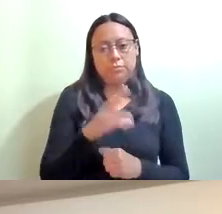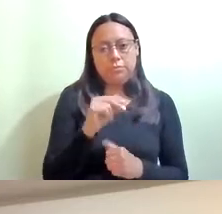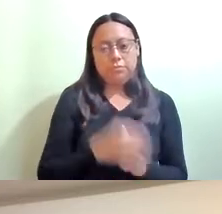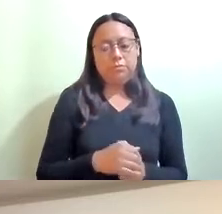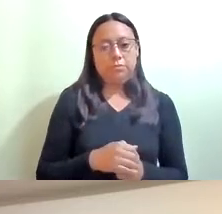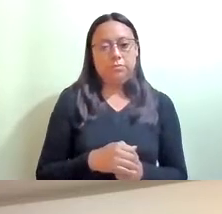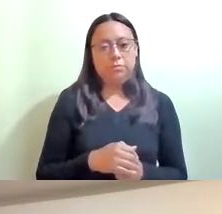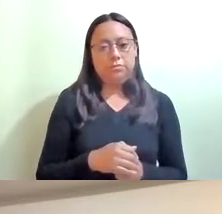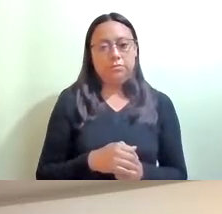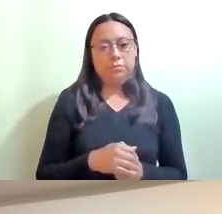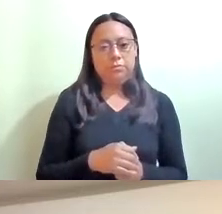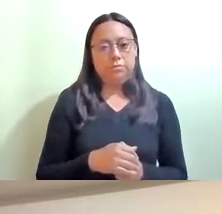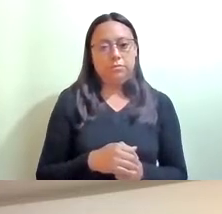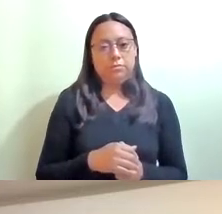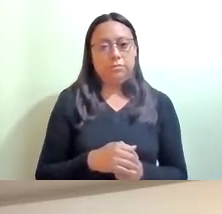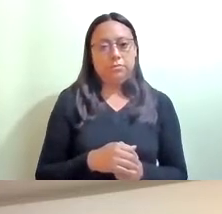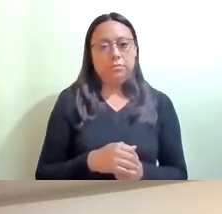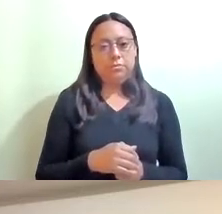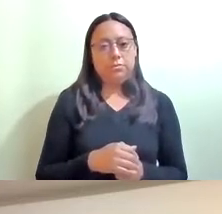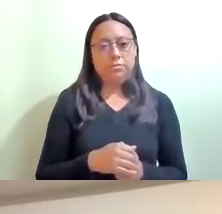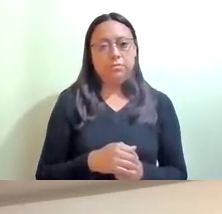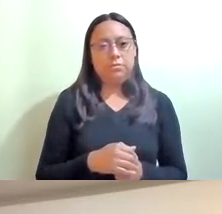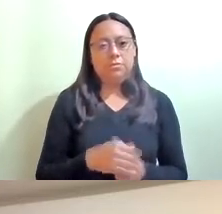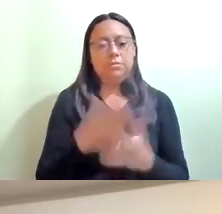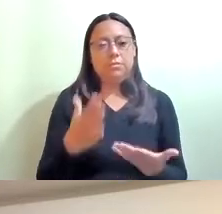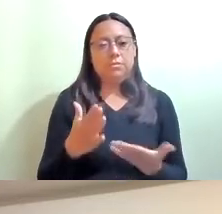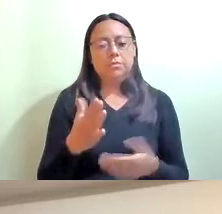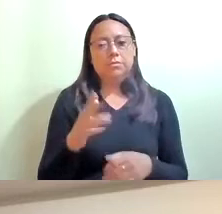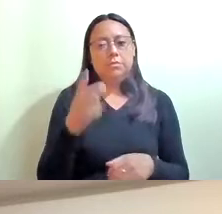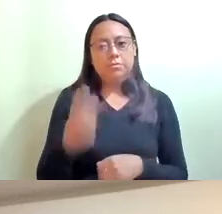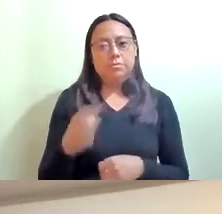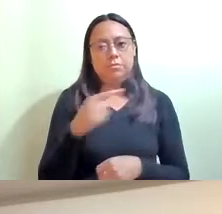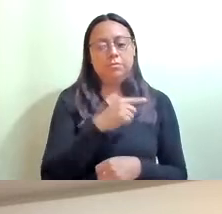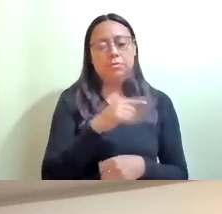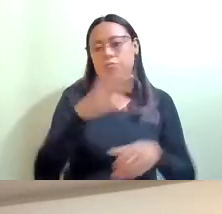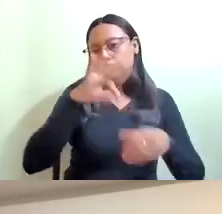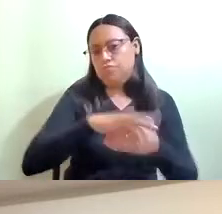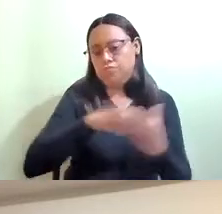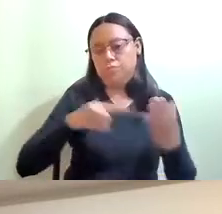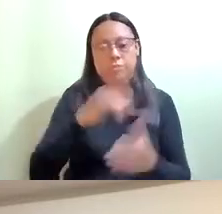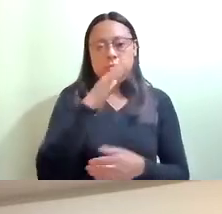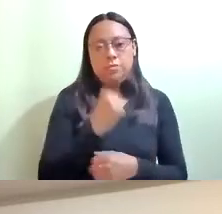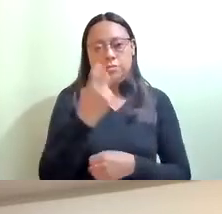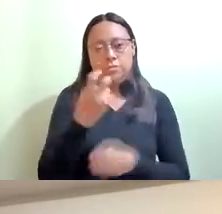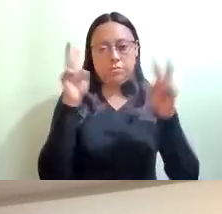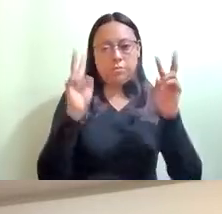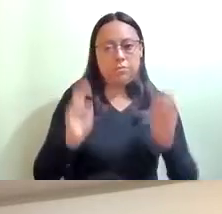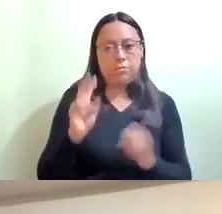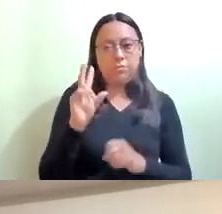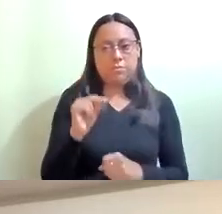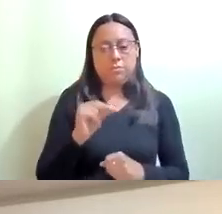la situación. Presidente, Por eso es que no podríamos votar si no está resuelto este tema.